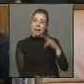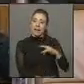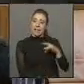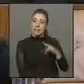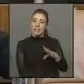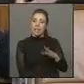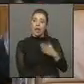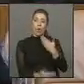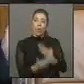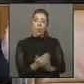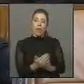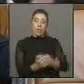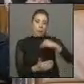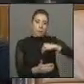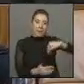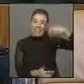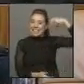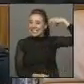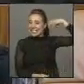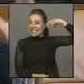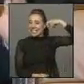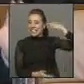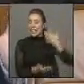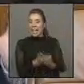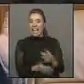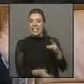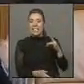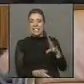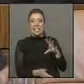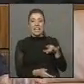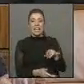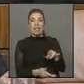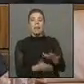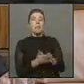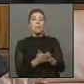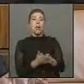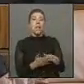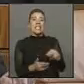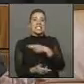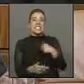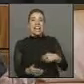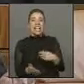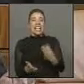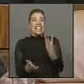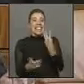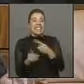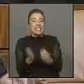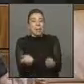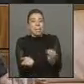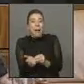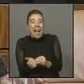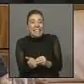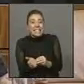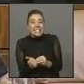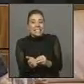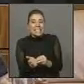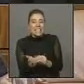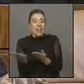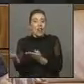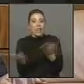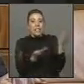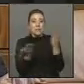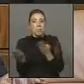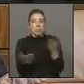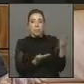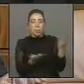Toda vez que la plantación de cerezas que existe en Chile resulta que China quiere tres veces más, Ministro, de lo que está exportando.